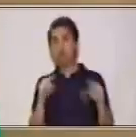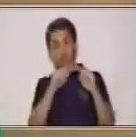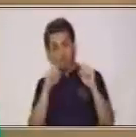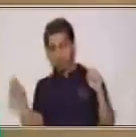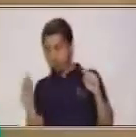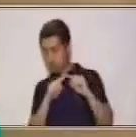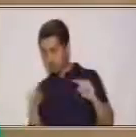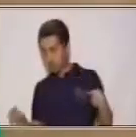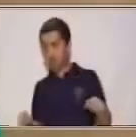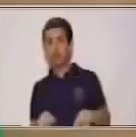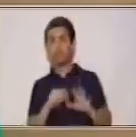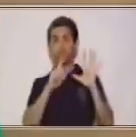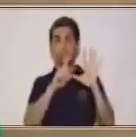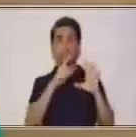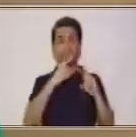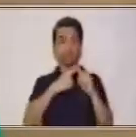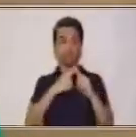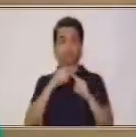6 por 5